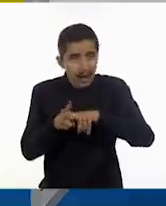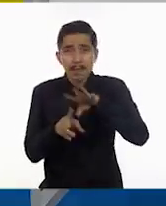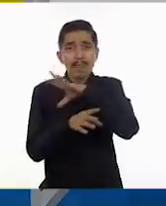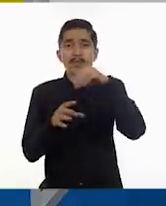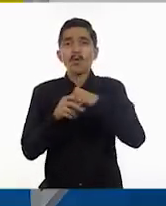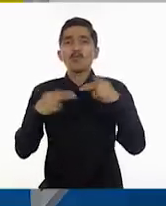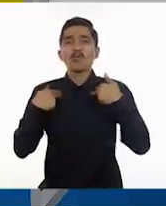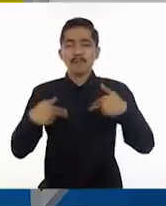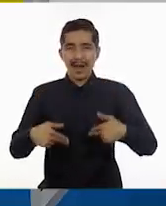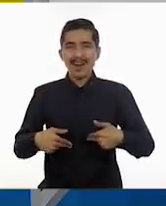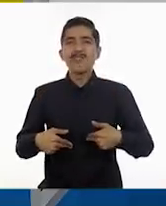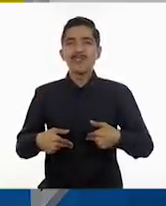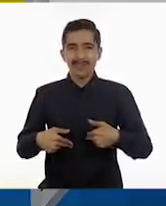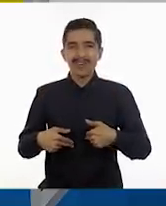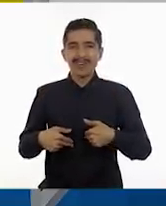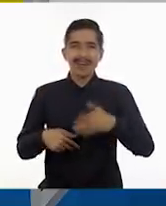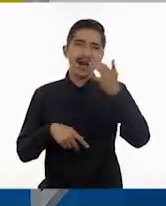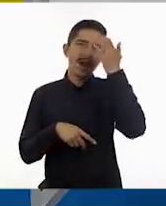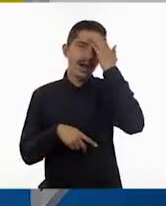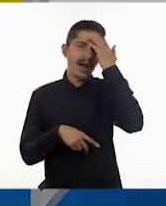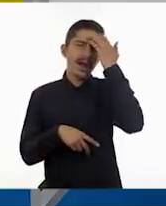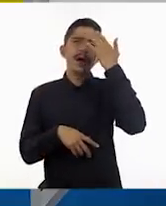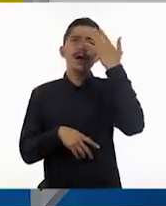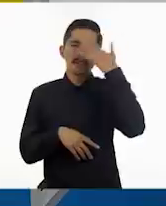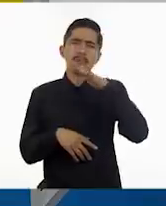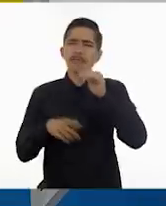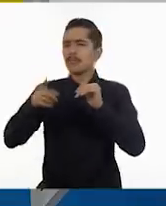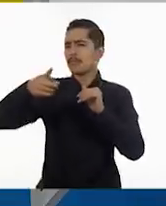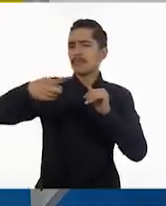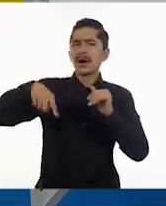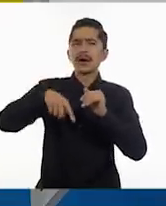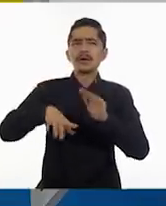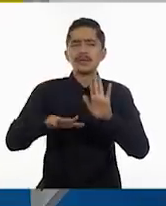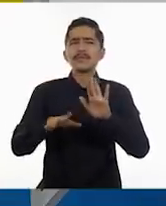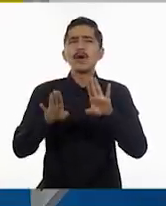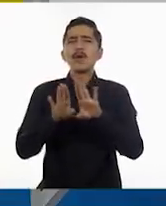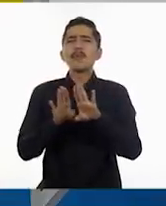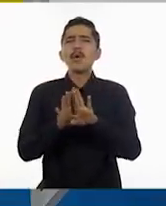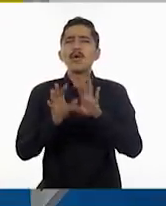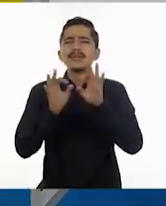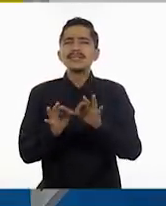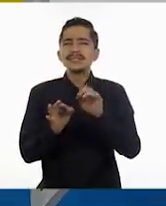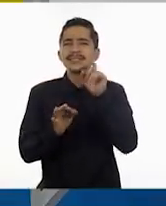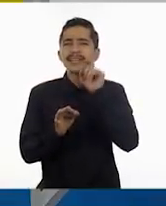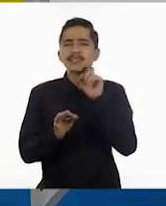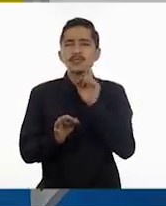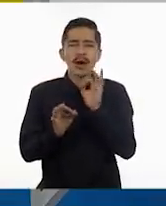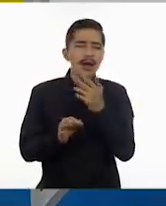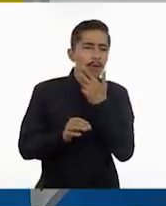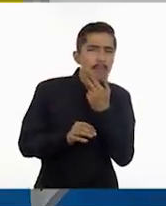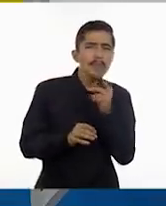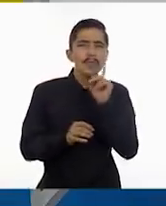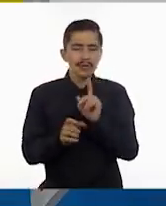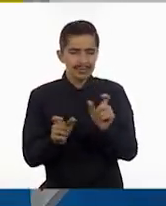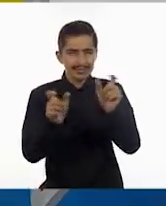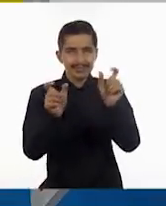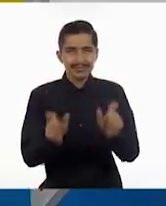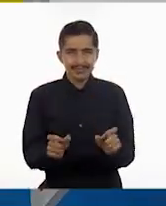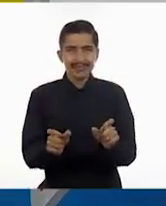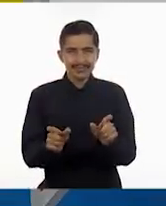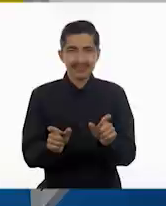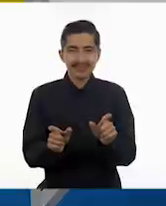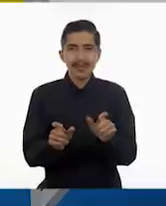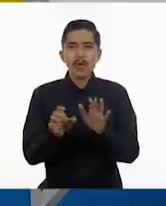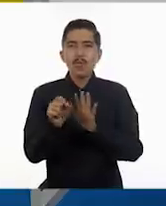humano. Las conocemos en general como las células sexuales. En particular me refiero a